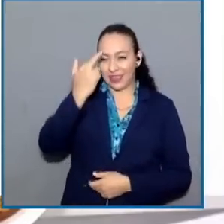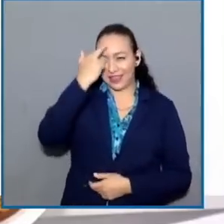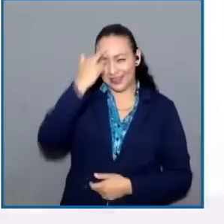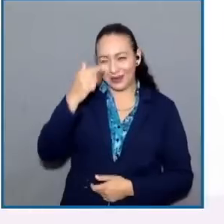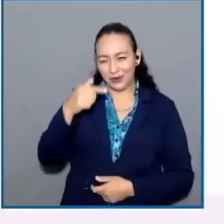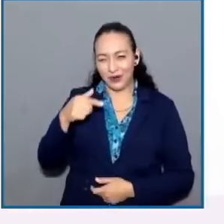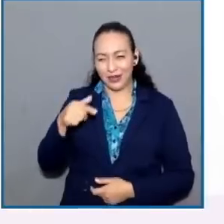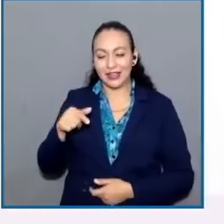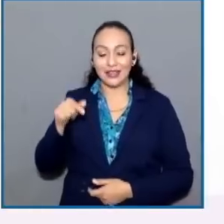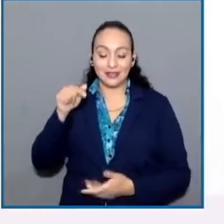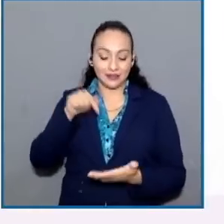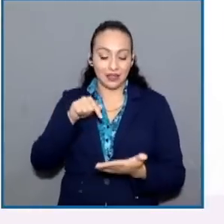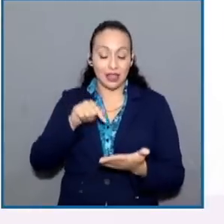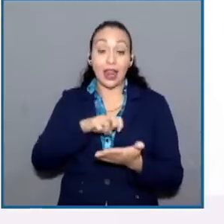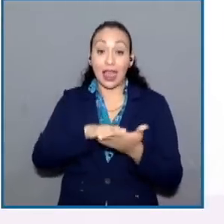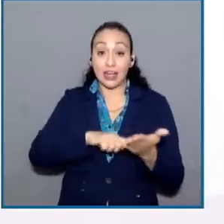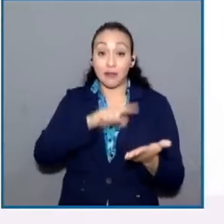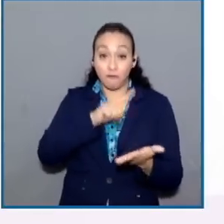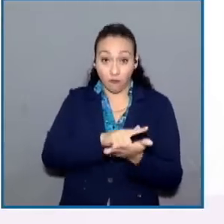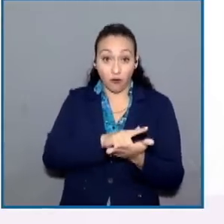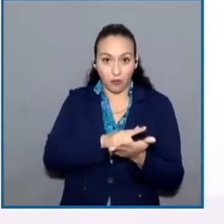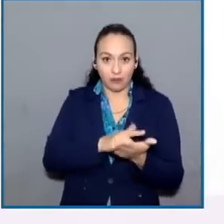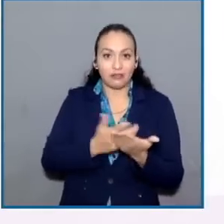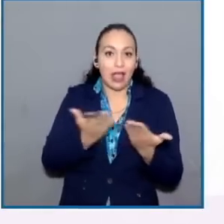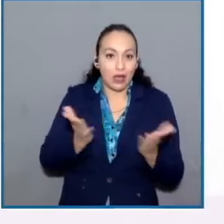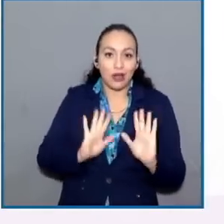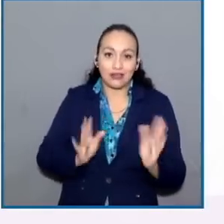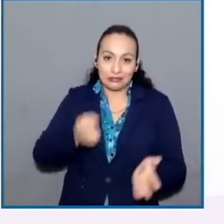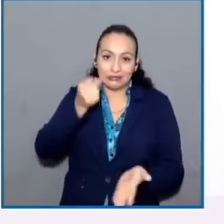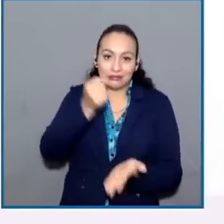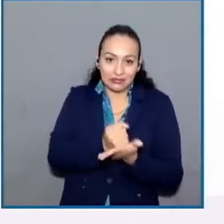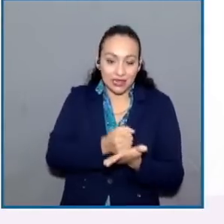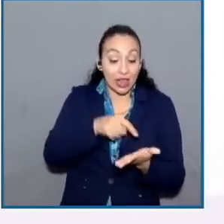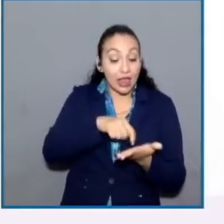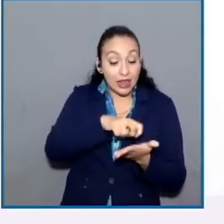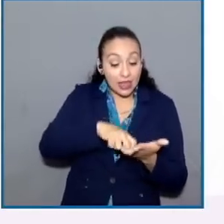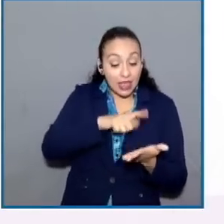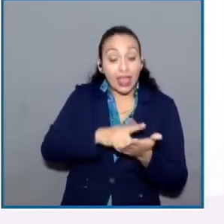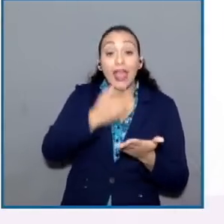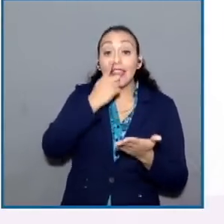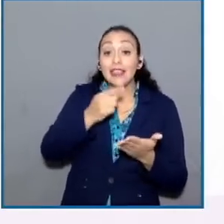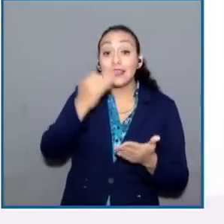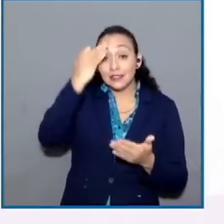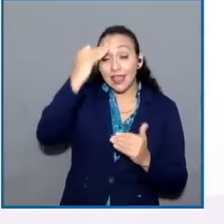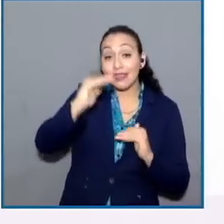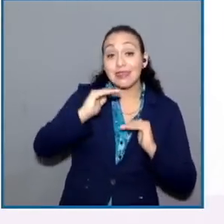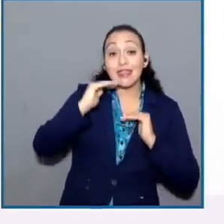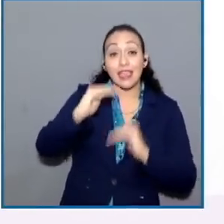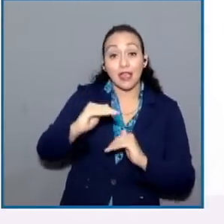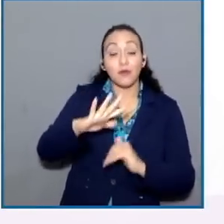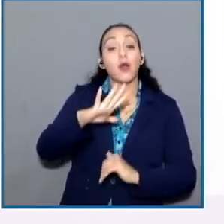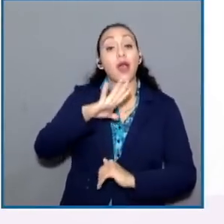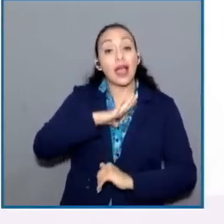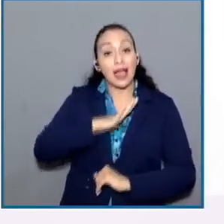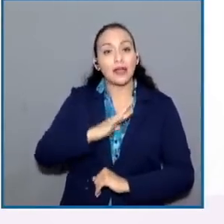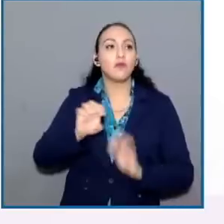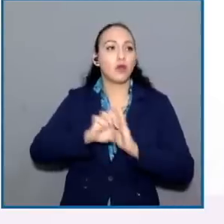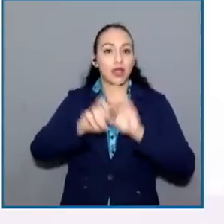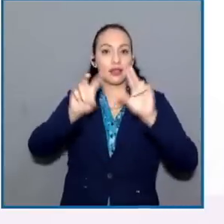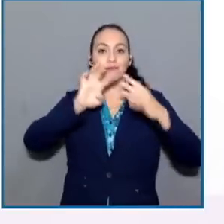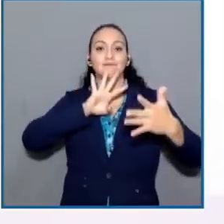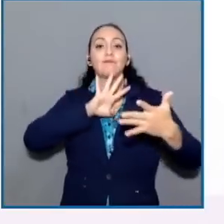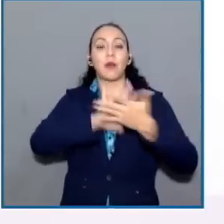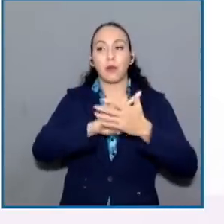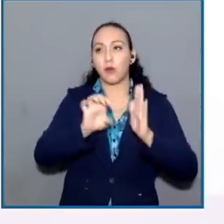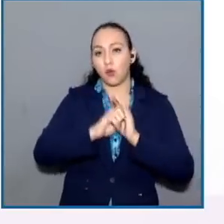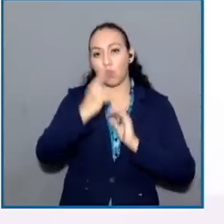la reforma constitucional se les da un plazo para los casos en materia penal de 1 año y en